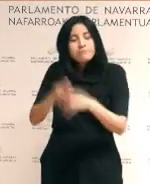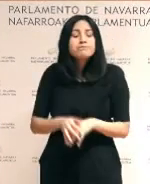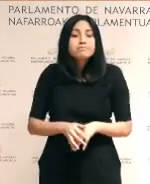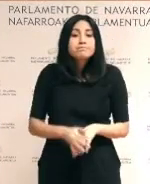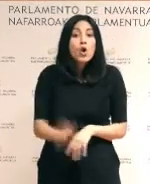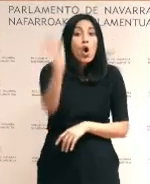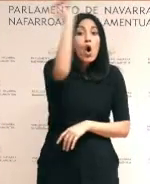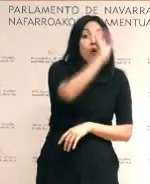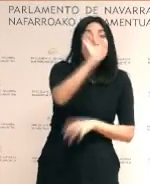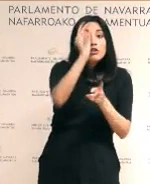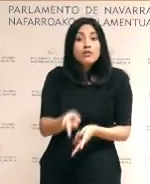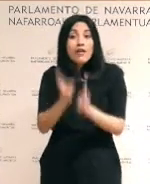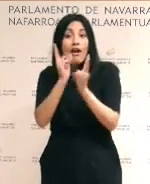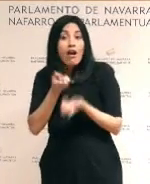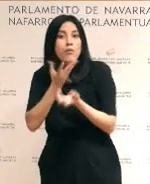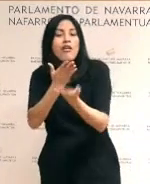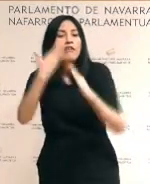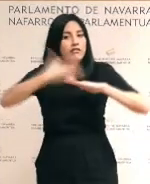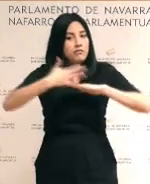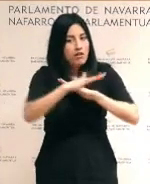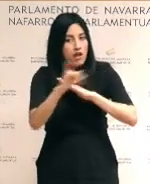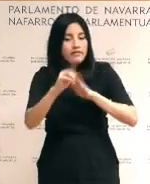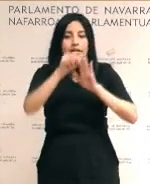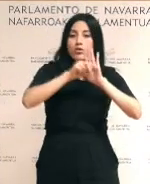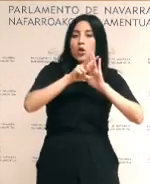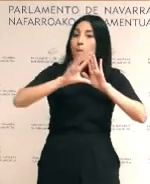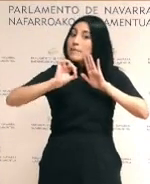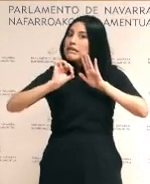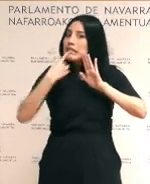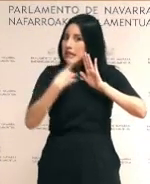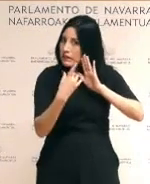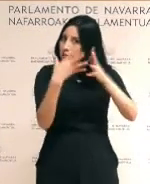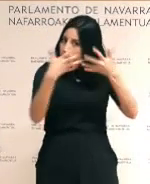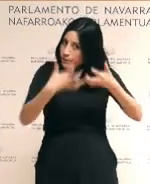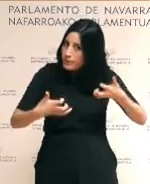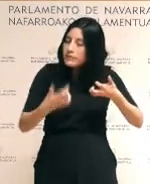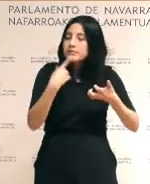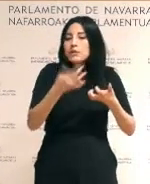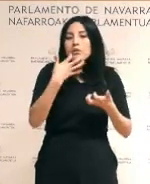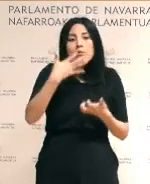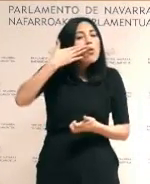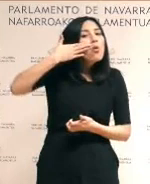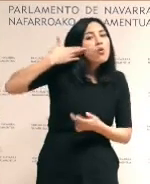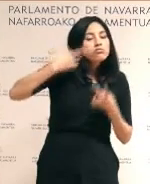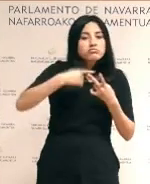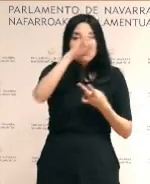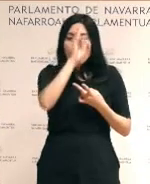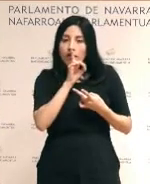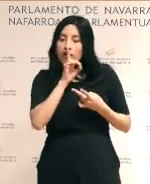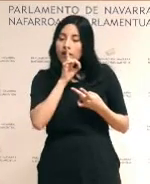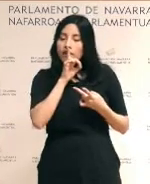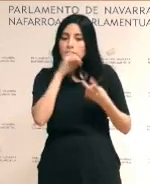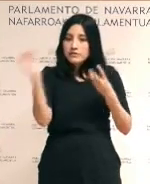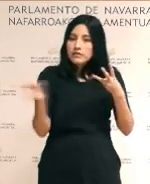límites y están recogidos también en el mismo artículo 20. El respeto a los derechos fundamentales y, en especial, al honor, a la intimidad, a la propia imagen y a la protección